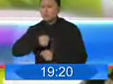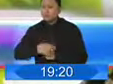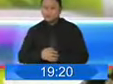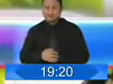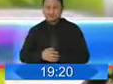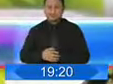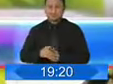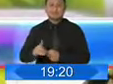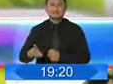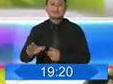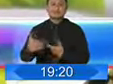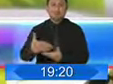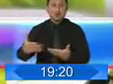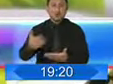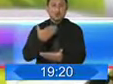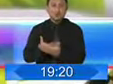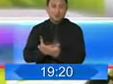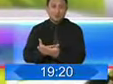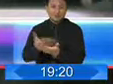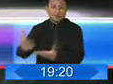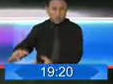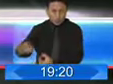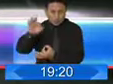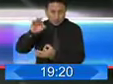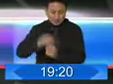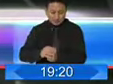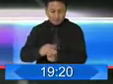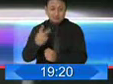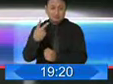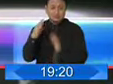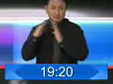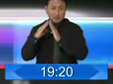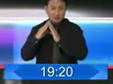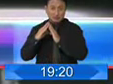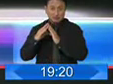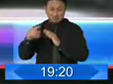encontrados en estos dos domicilios